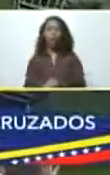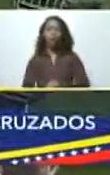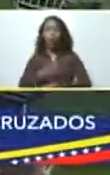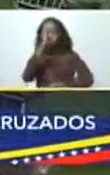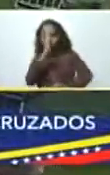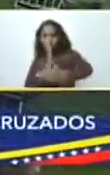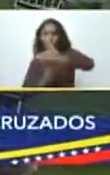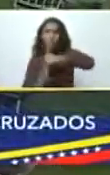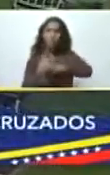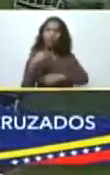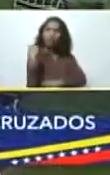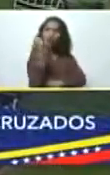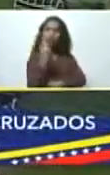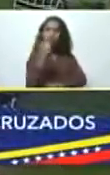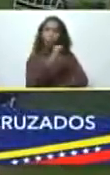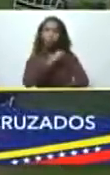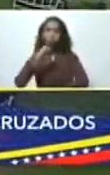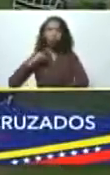humildemente solitos,